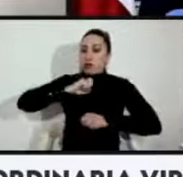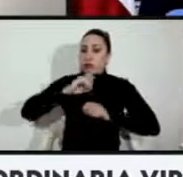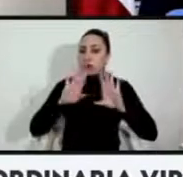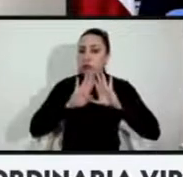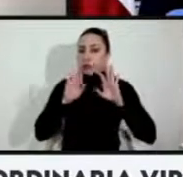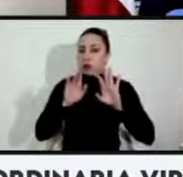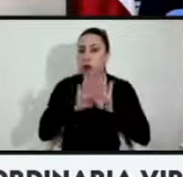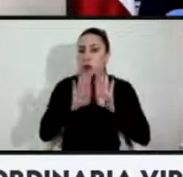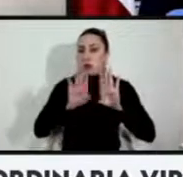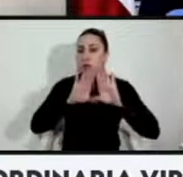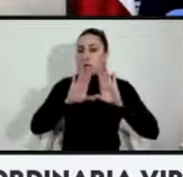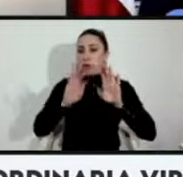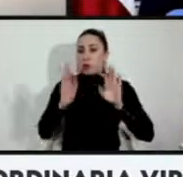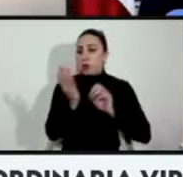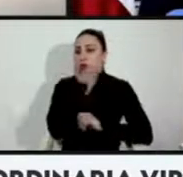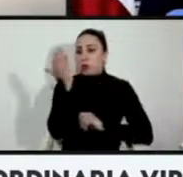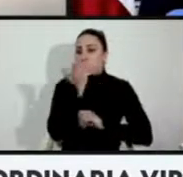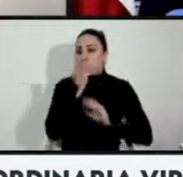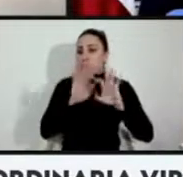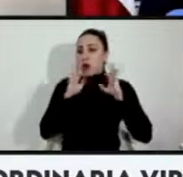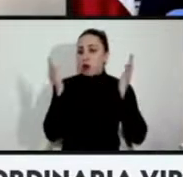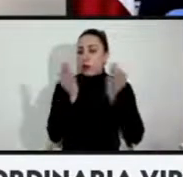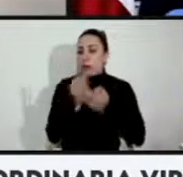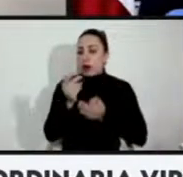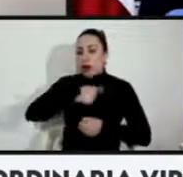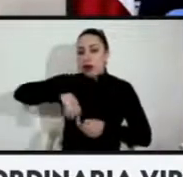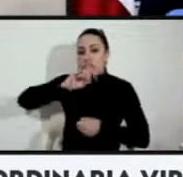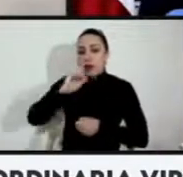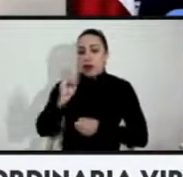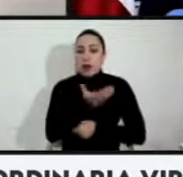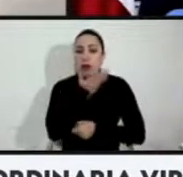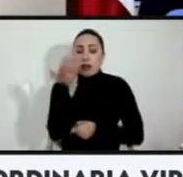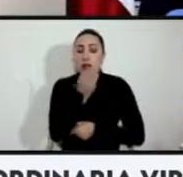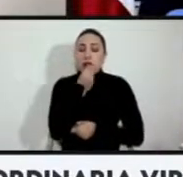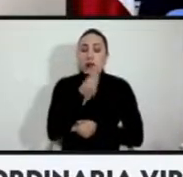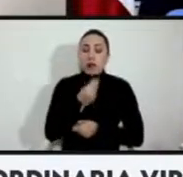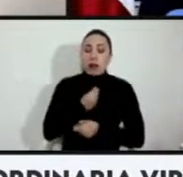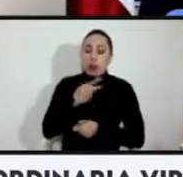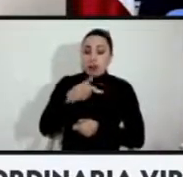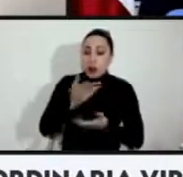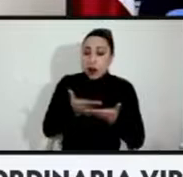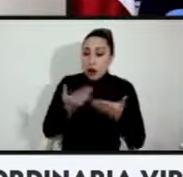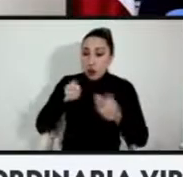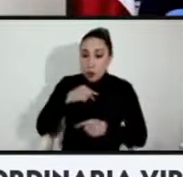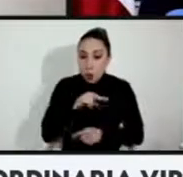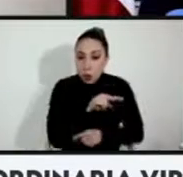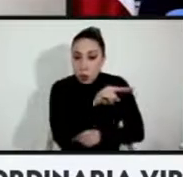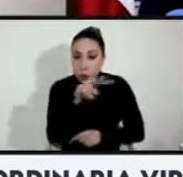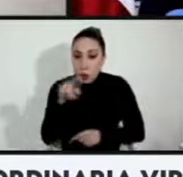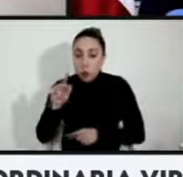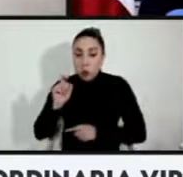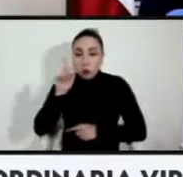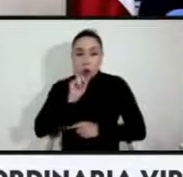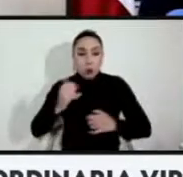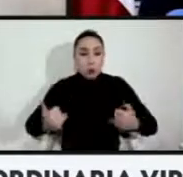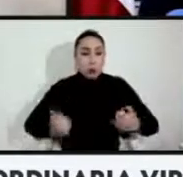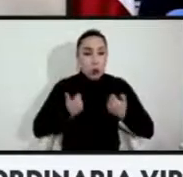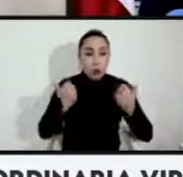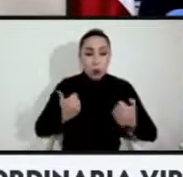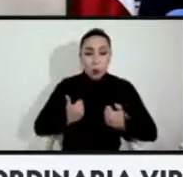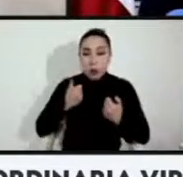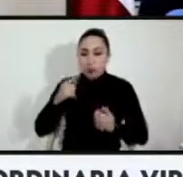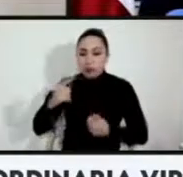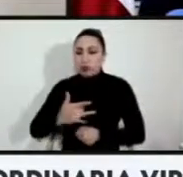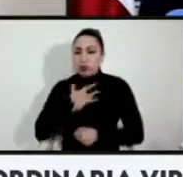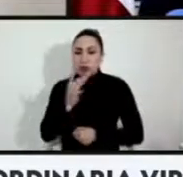privado. Por el contrario, hoy veo en las nuevas generaciones a mujeres que sin miedo, sin